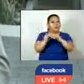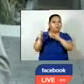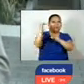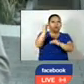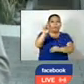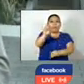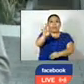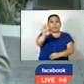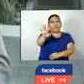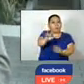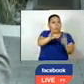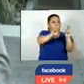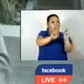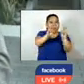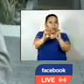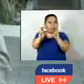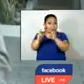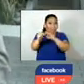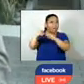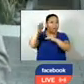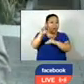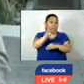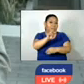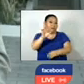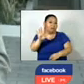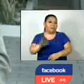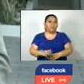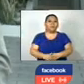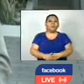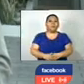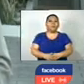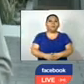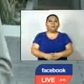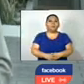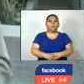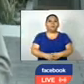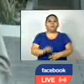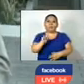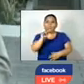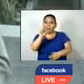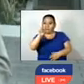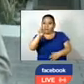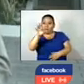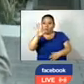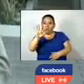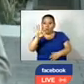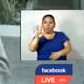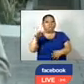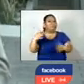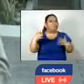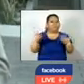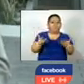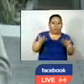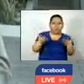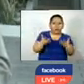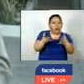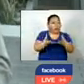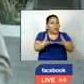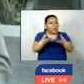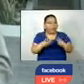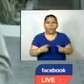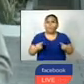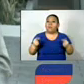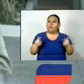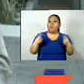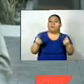a 25 casos. Y con eso, y a ese número, le estamos apostando a sacarlos lo